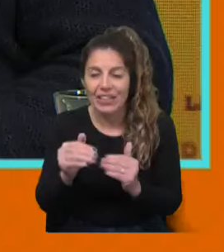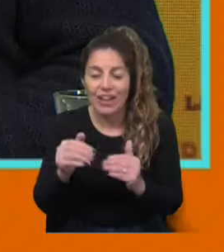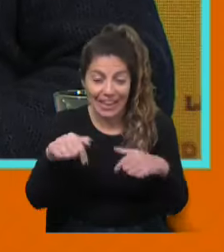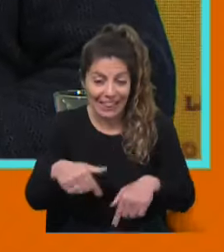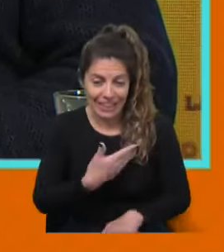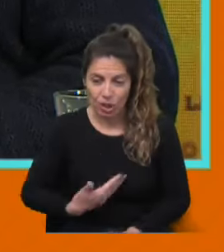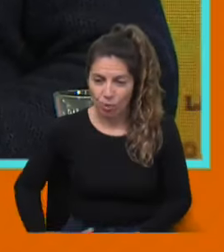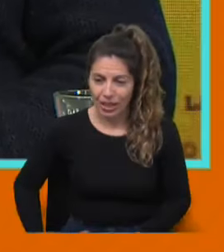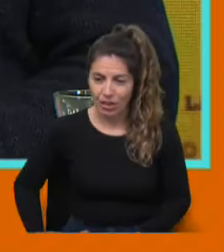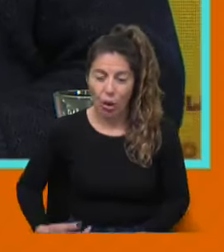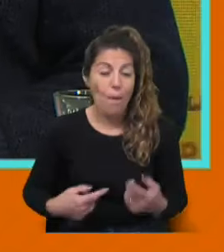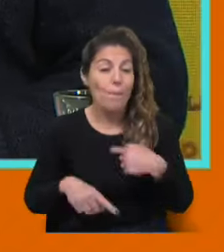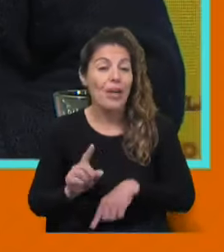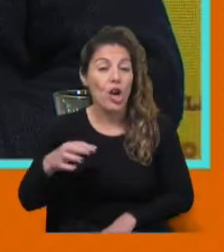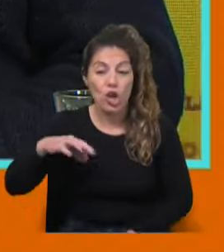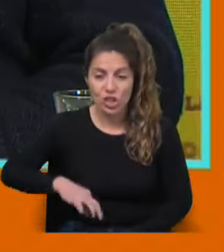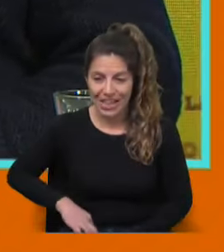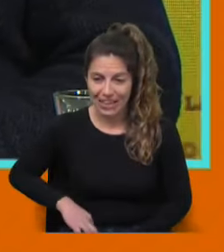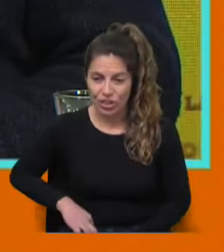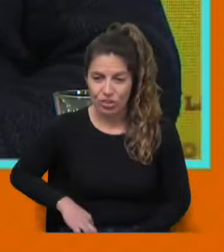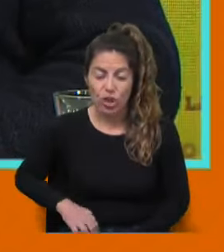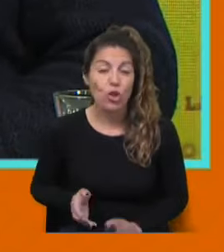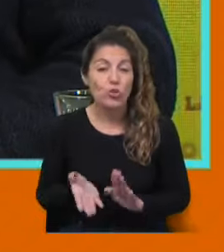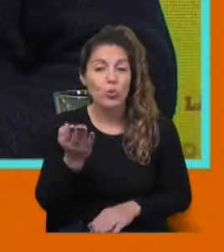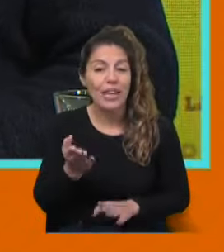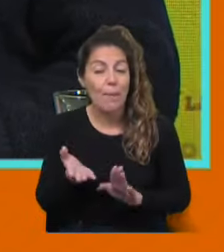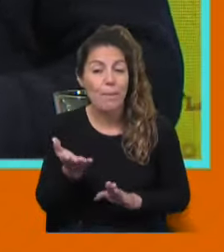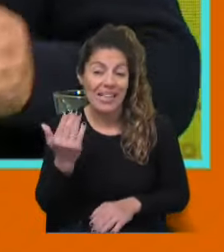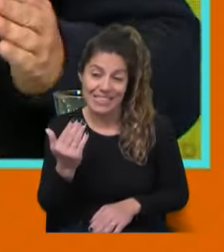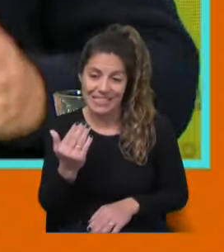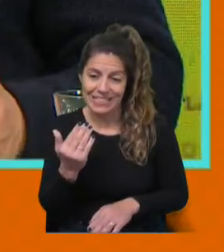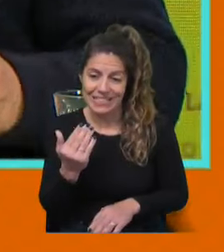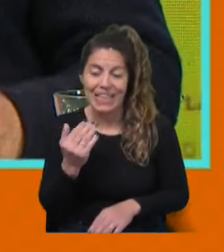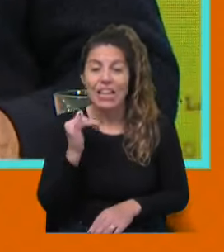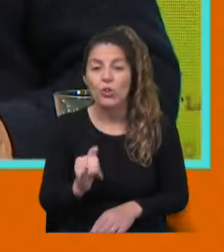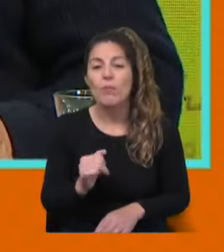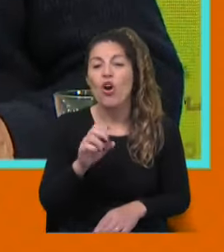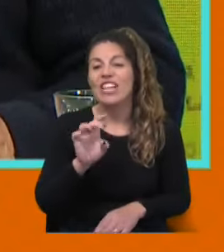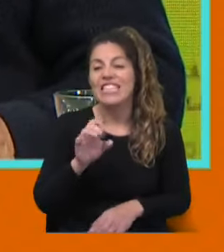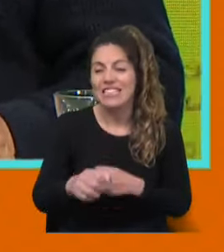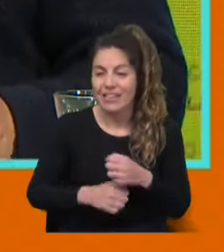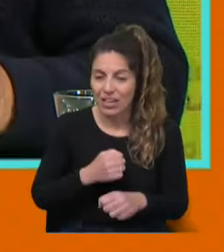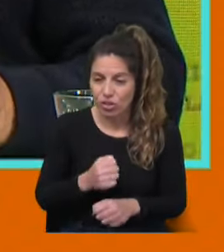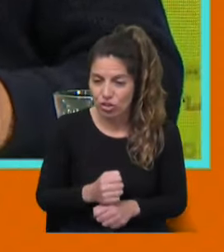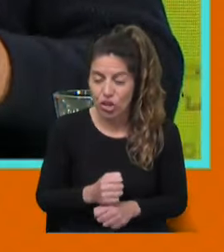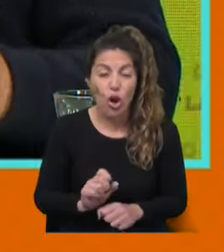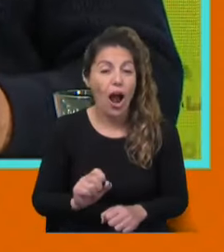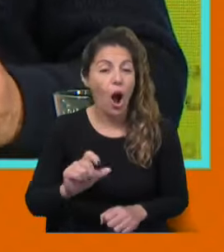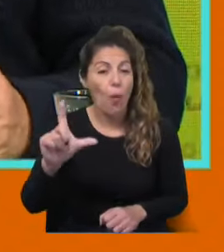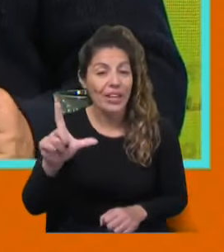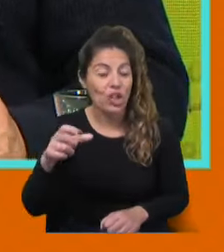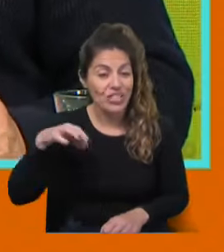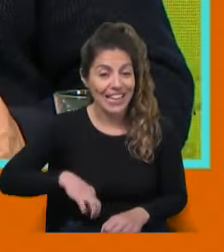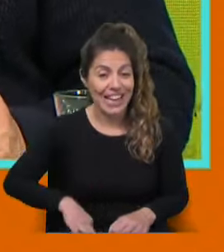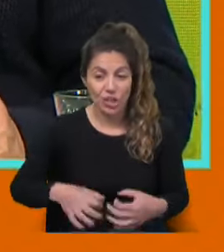este gobierno, pero los salarios subían mucho más y tuvimos 15 años con aumentos de